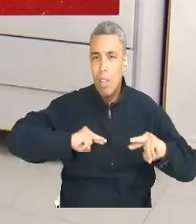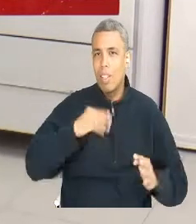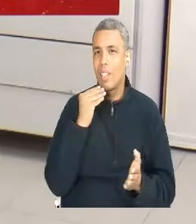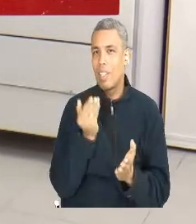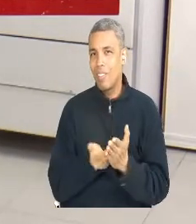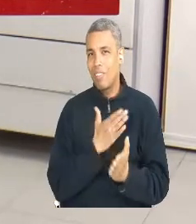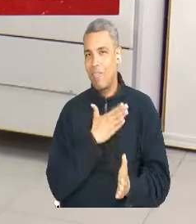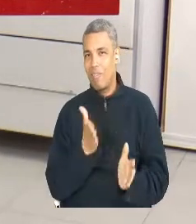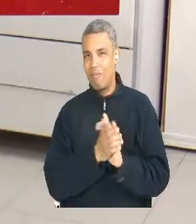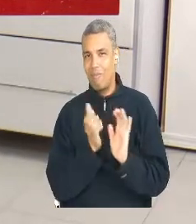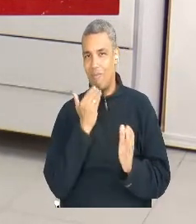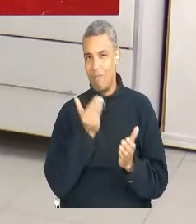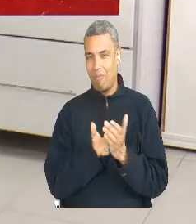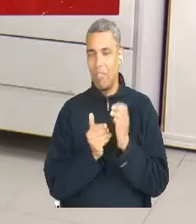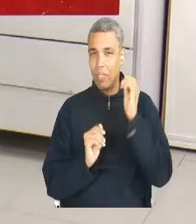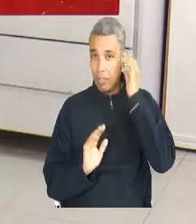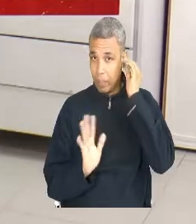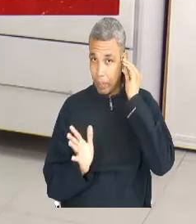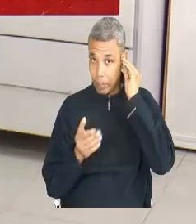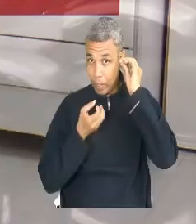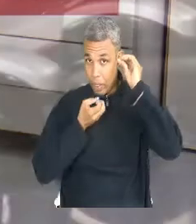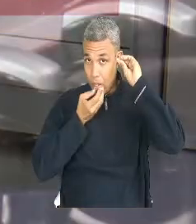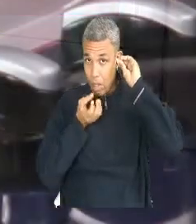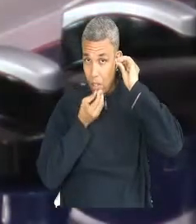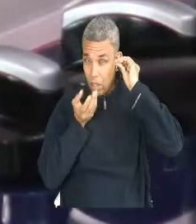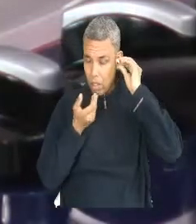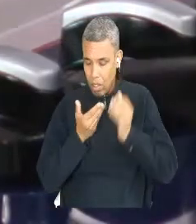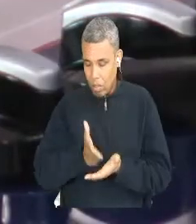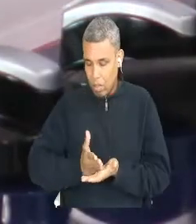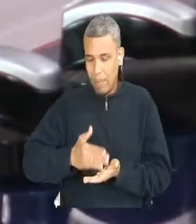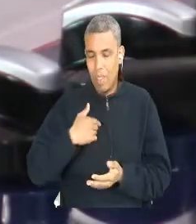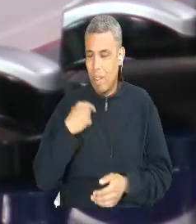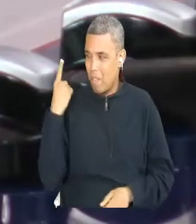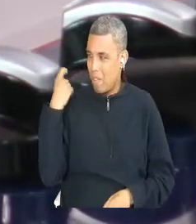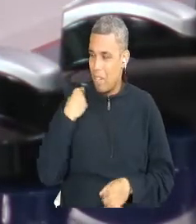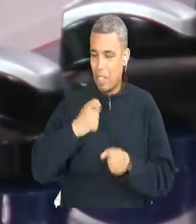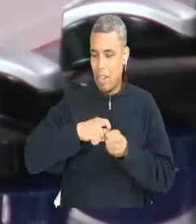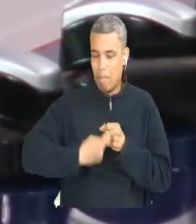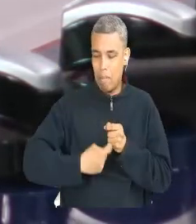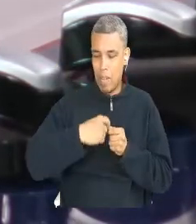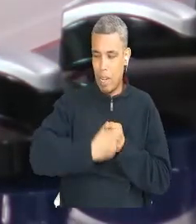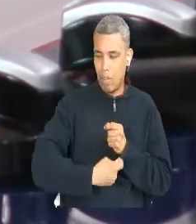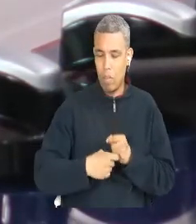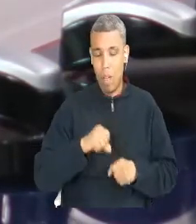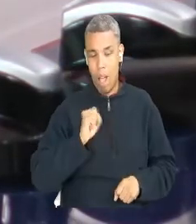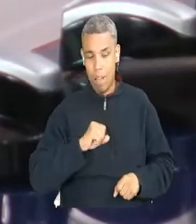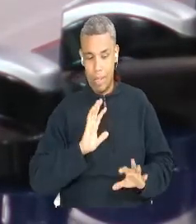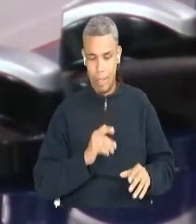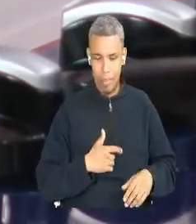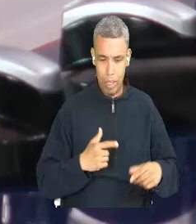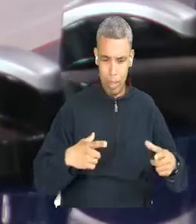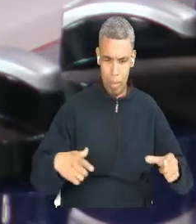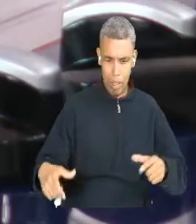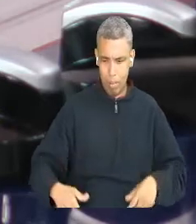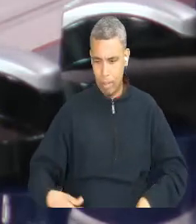Bueno, ya tenemos los cortes listos. Faltaría solo banana. Ah, el bananito, sí señor. Bueno, yo voy a ir retirando esto por acá mientras